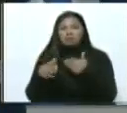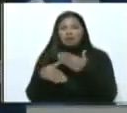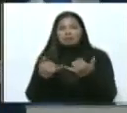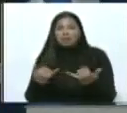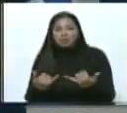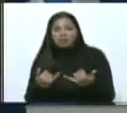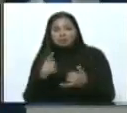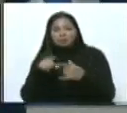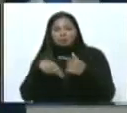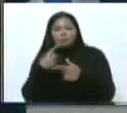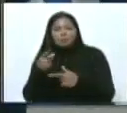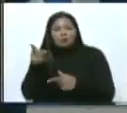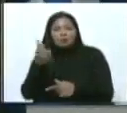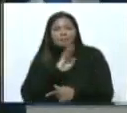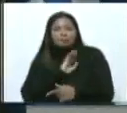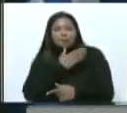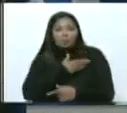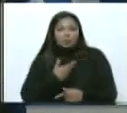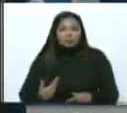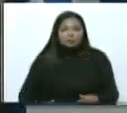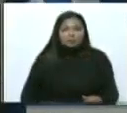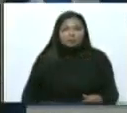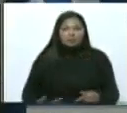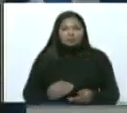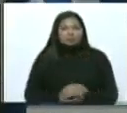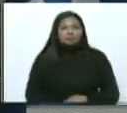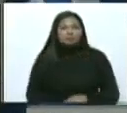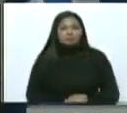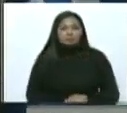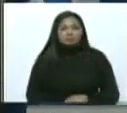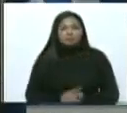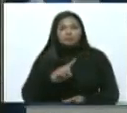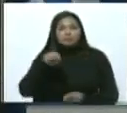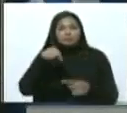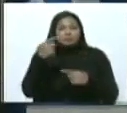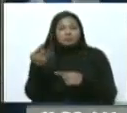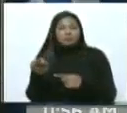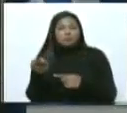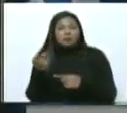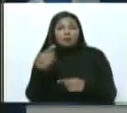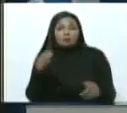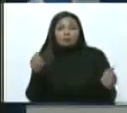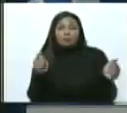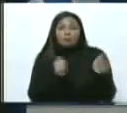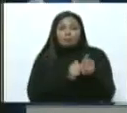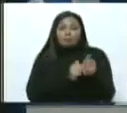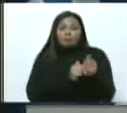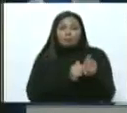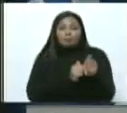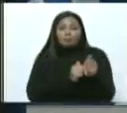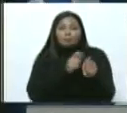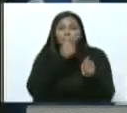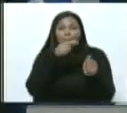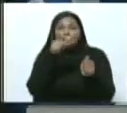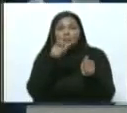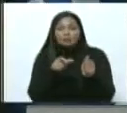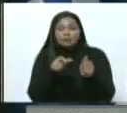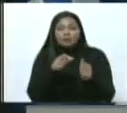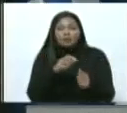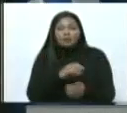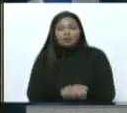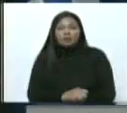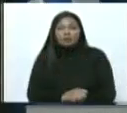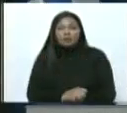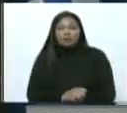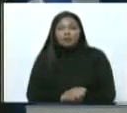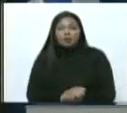será de jefe de Estado y luego con su pupilo, el más grande